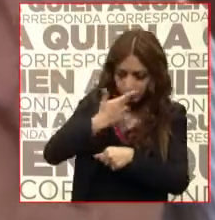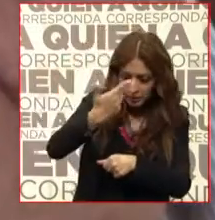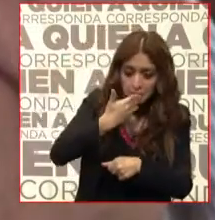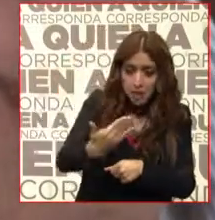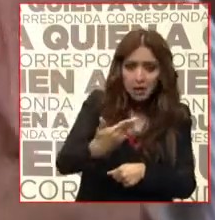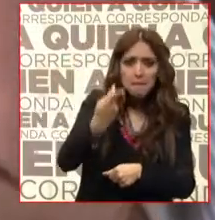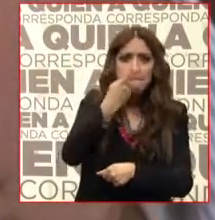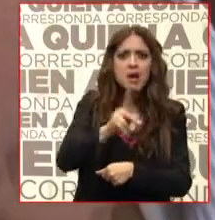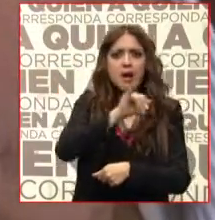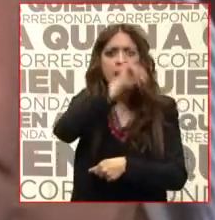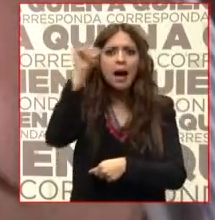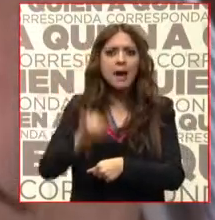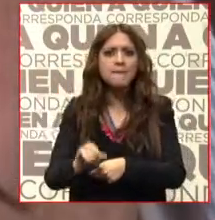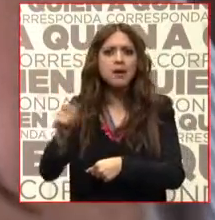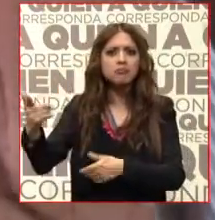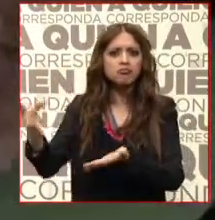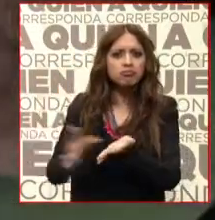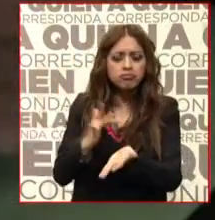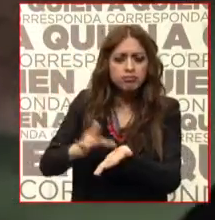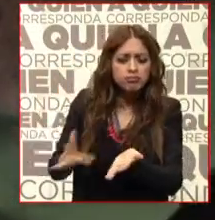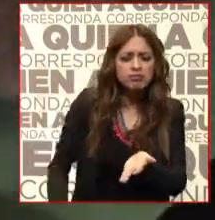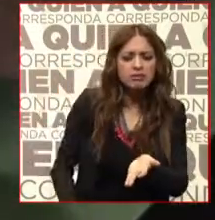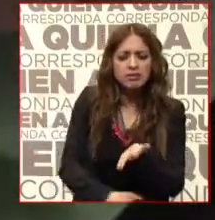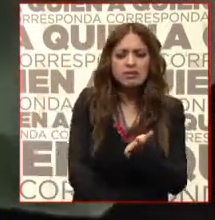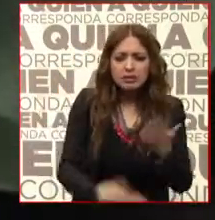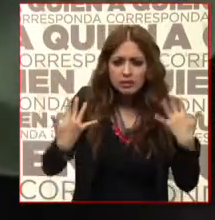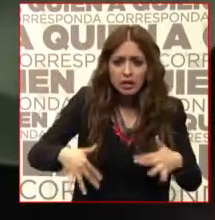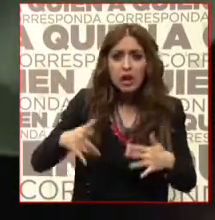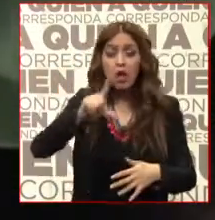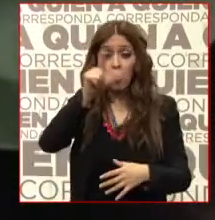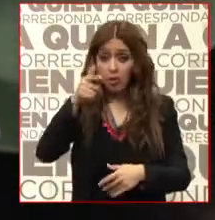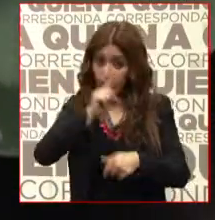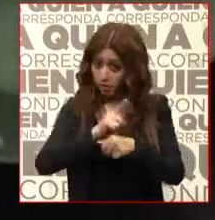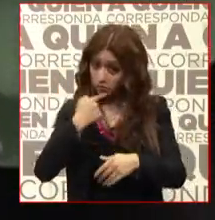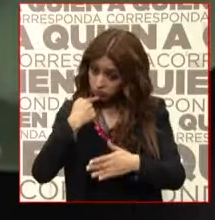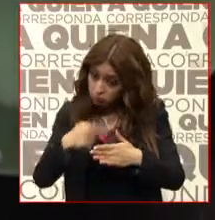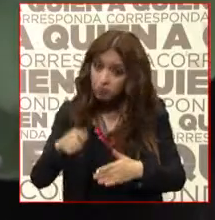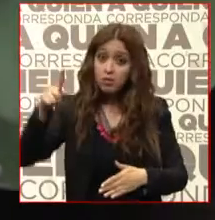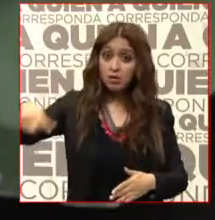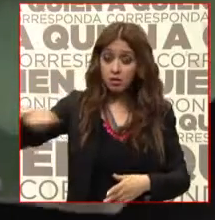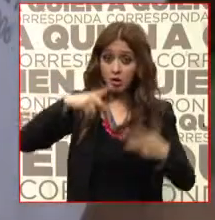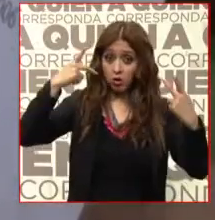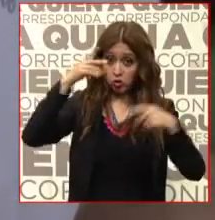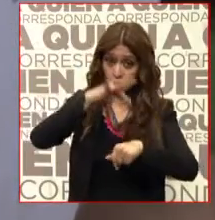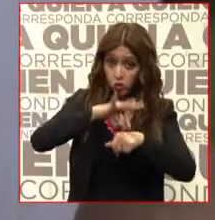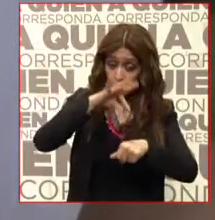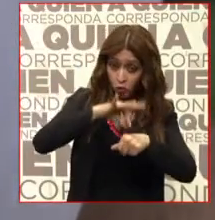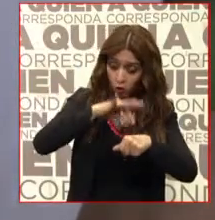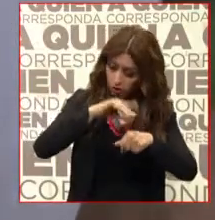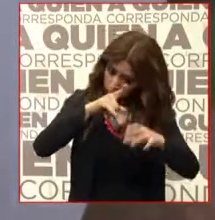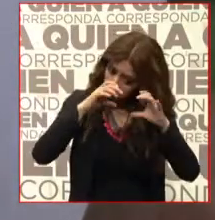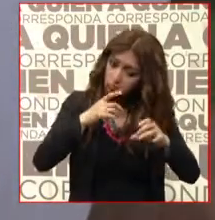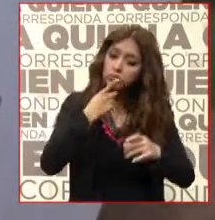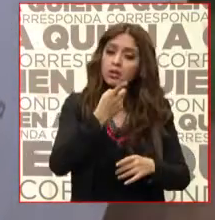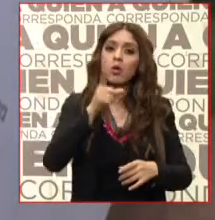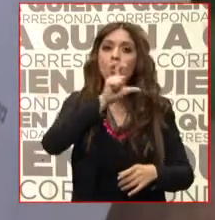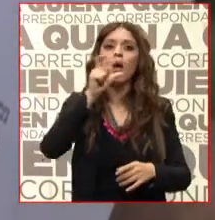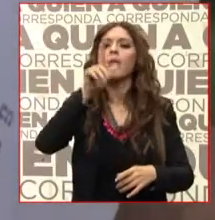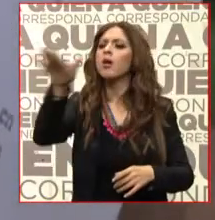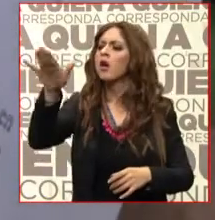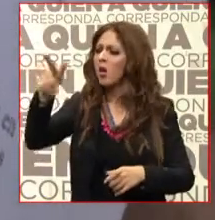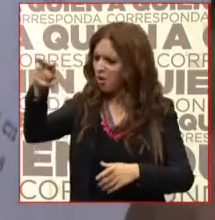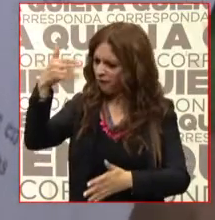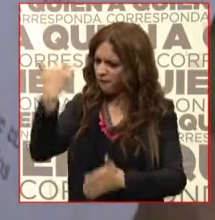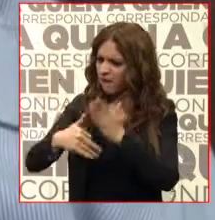en ningún momento se le ha otorgado ese apoyo. Incluso fue objeto de amenazas por parte de personal médico, y esto debido a que le reclamó su falta